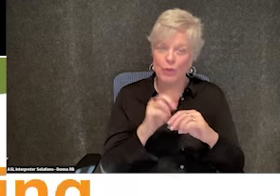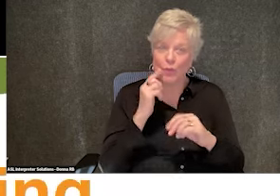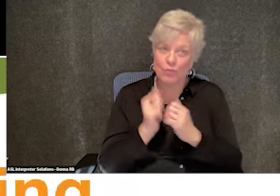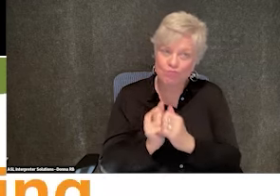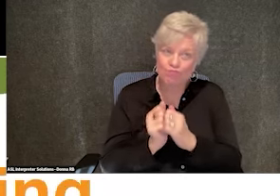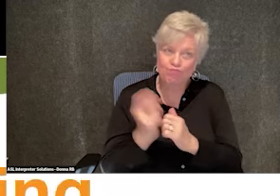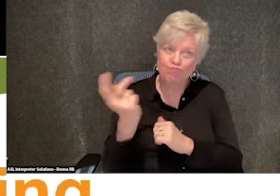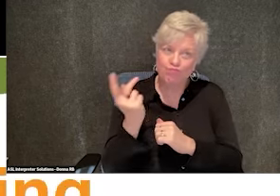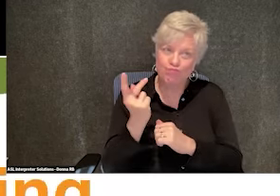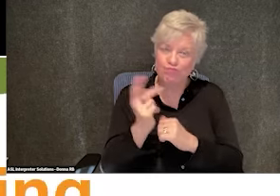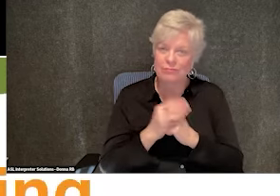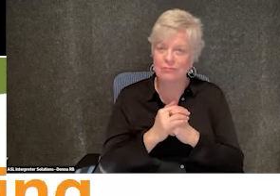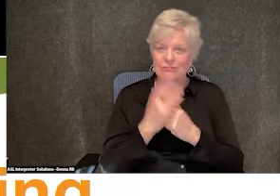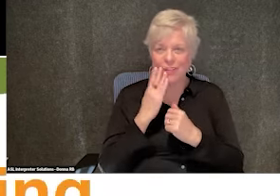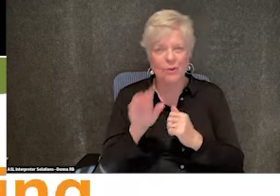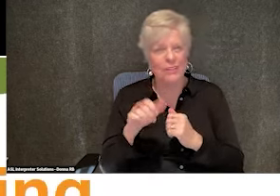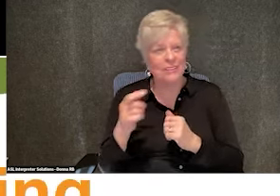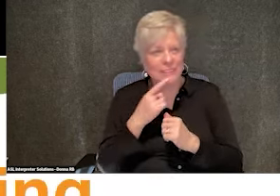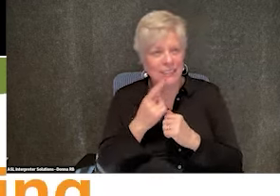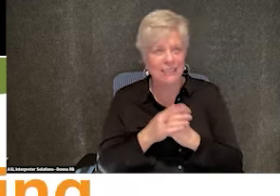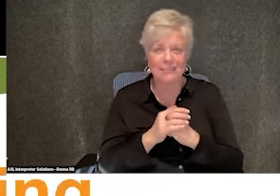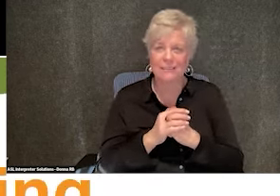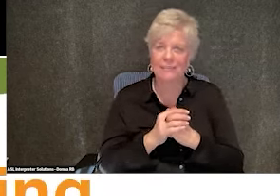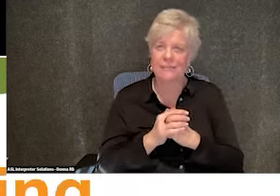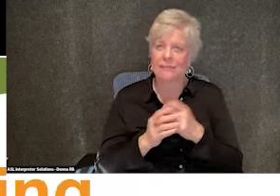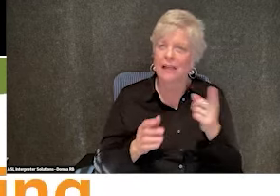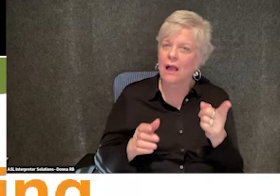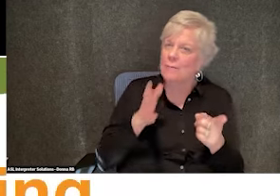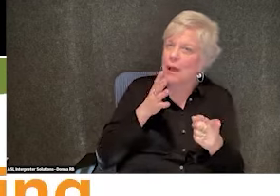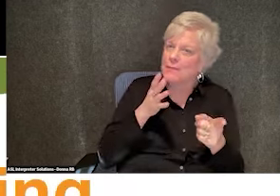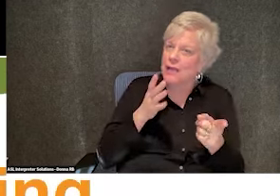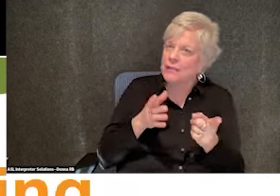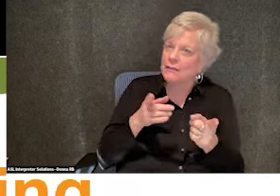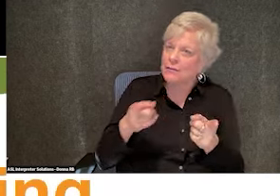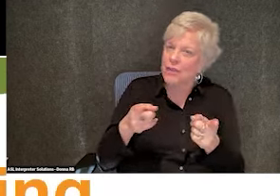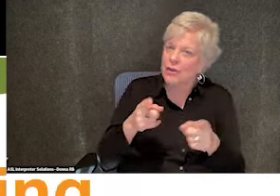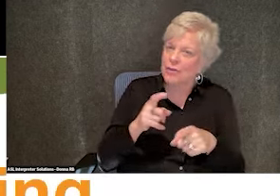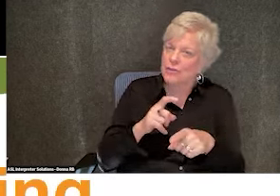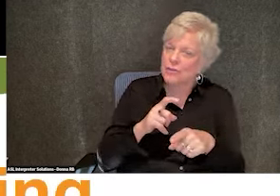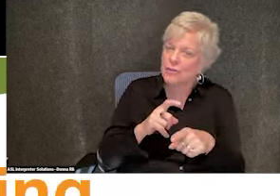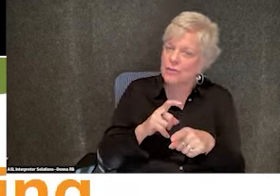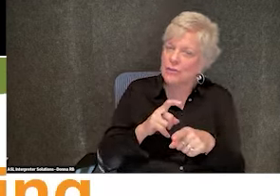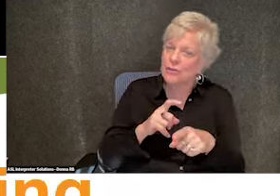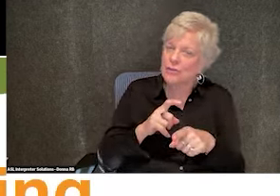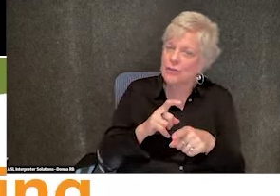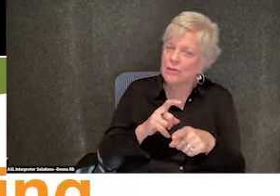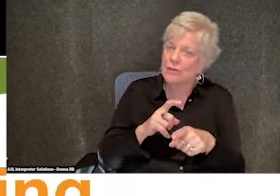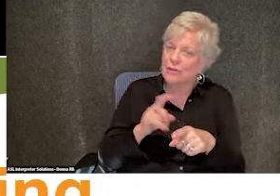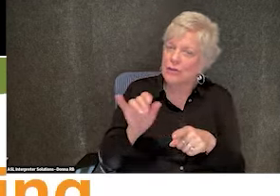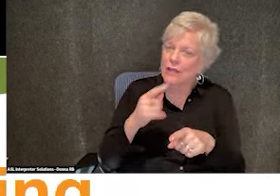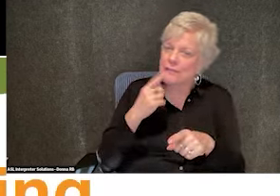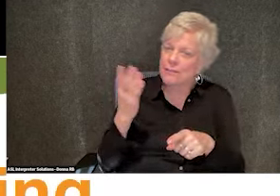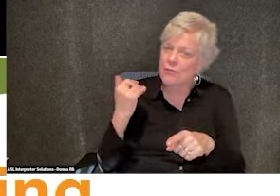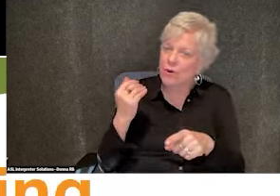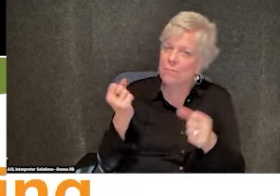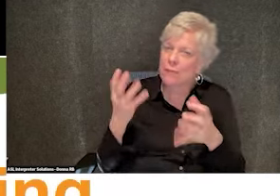ejemplo, tiene que llamar a su mamá, que antes dice, ay, antes, por ejemplo, si nosotros nos presentamos con el tío